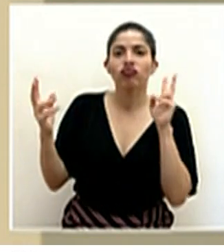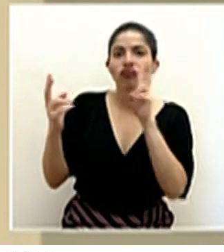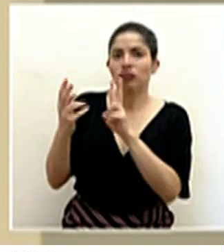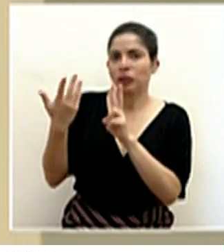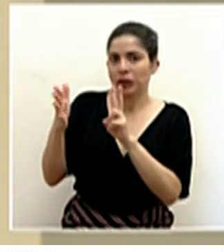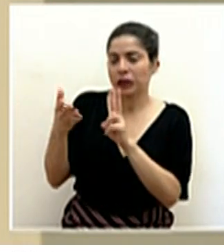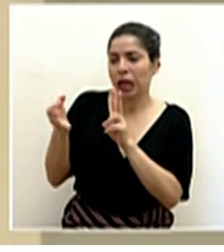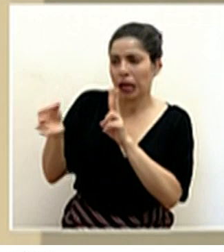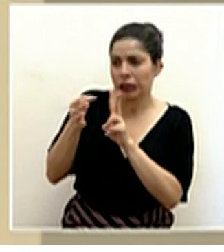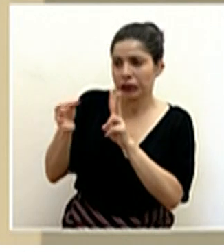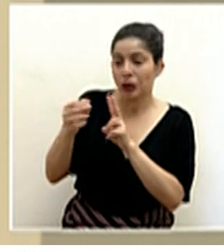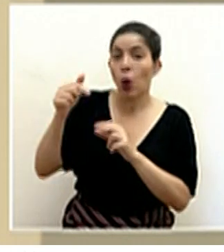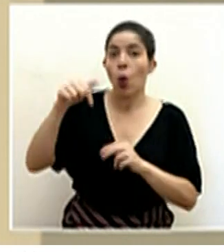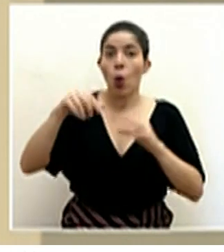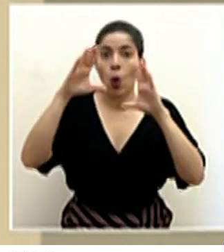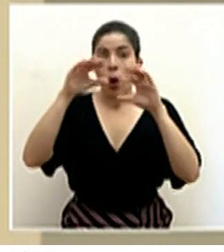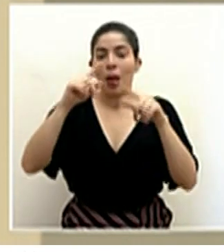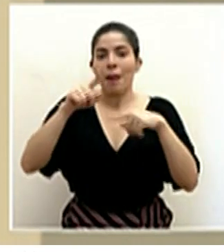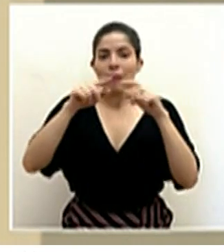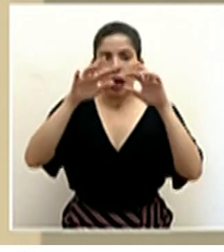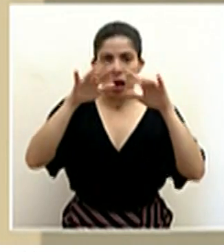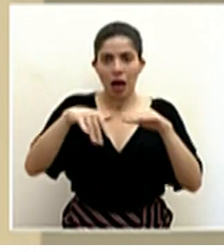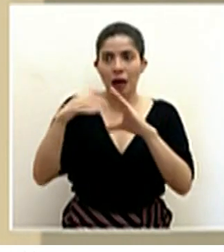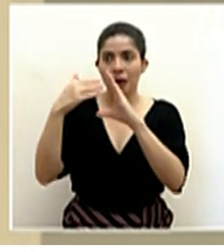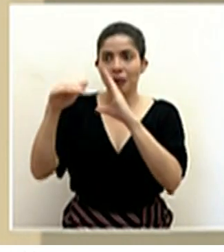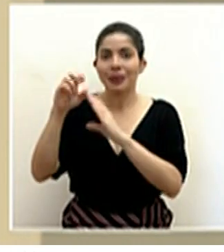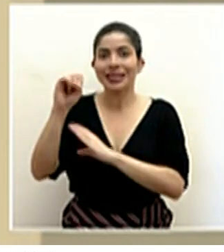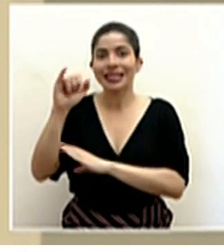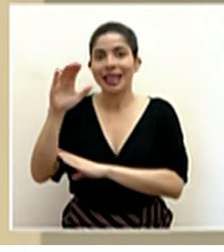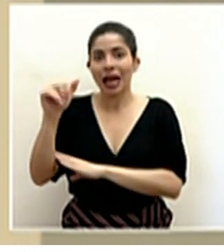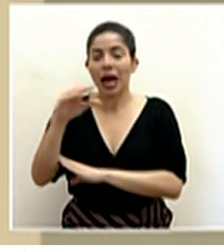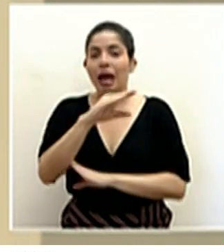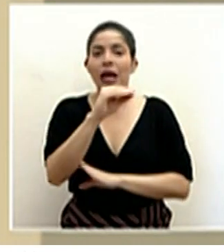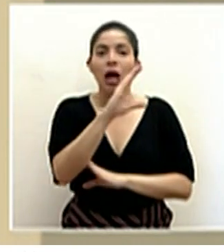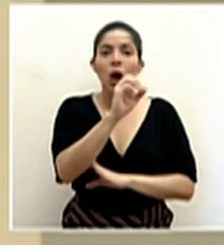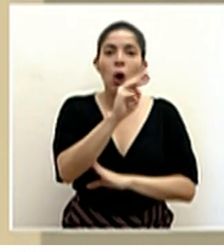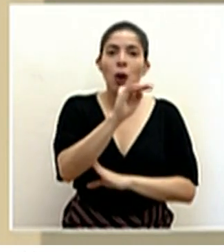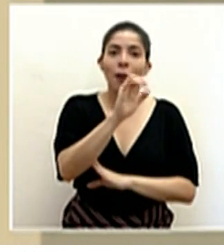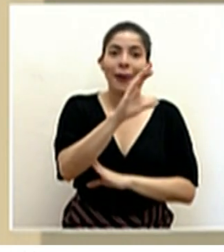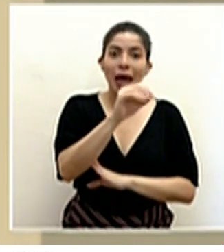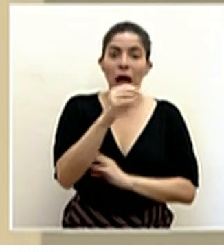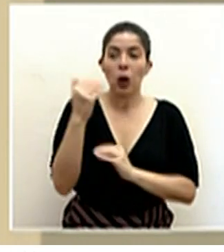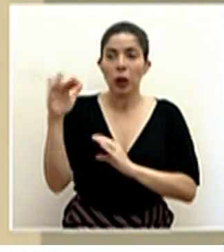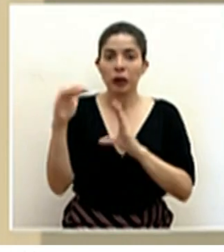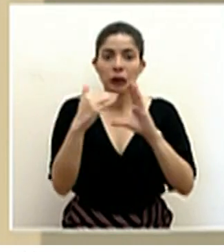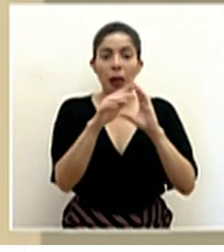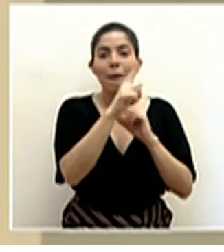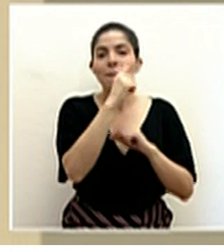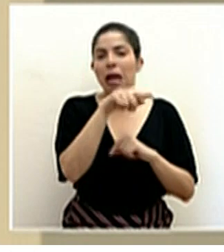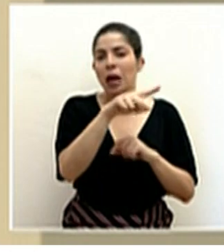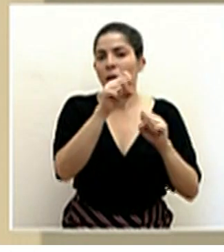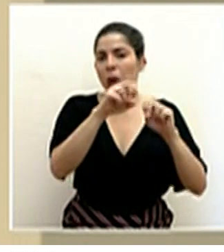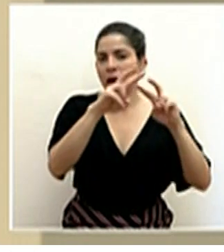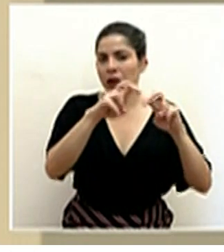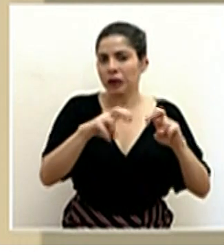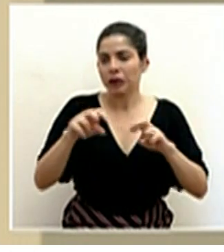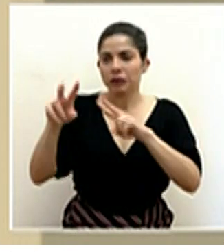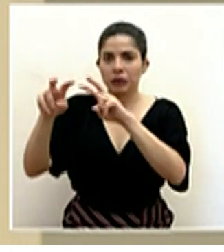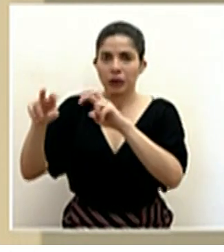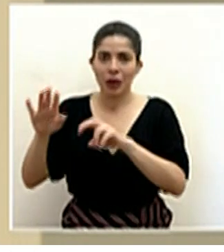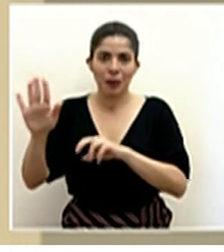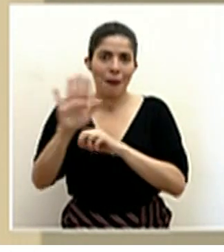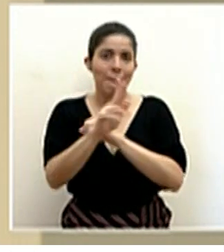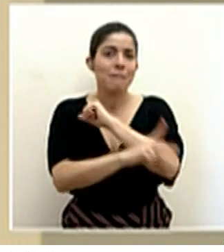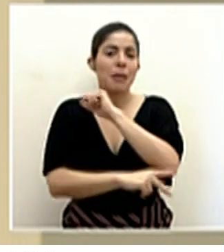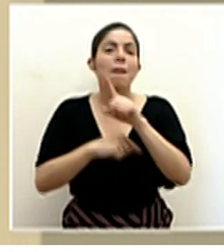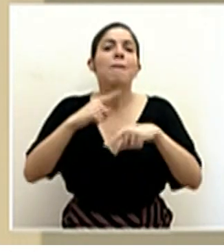estaré presentándolo por escrito a la CIECA y al COMIECO para que todavía puedan analizarlo más. Los países lo